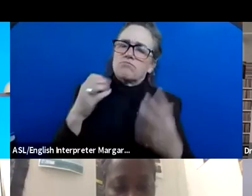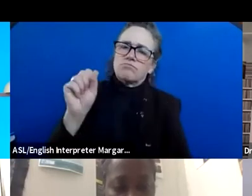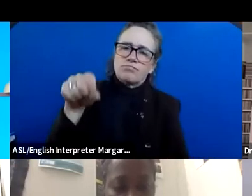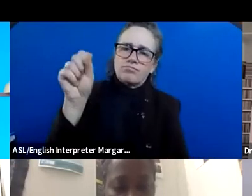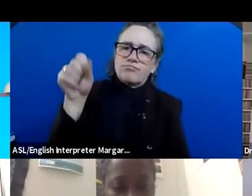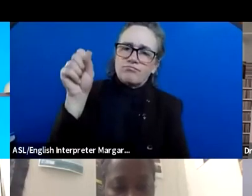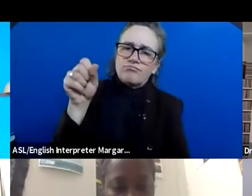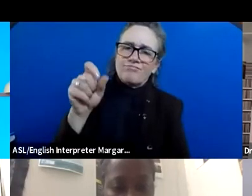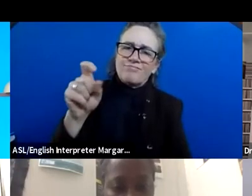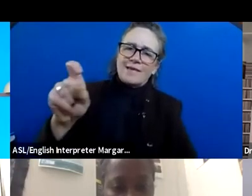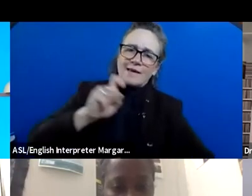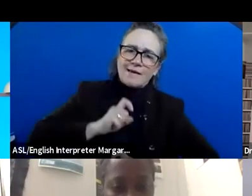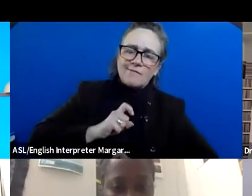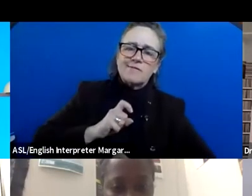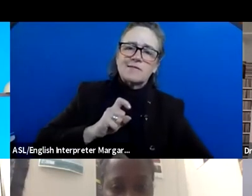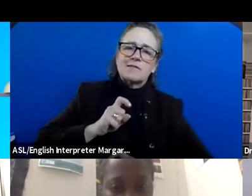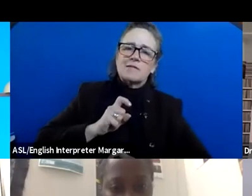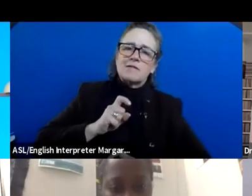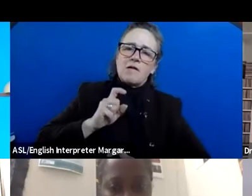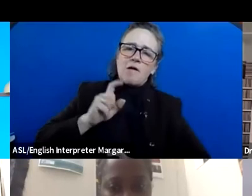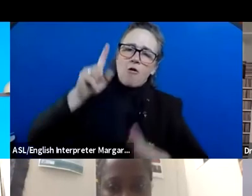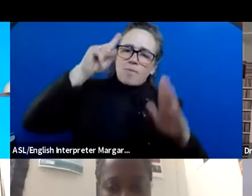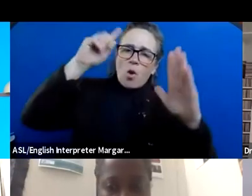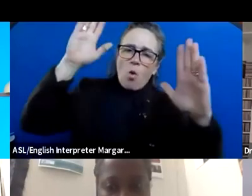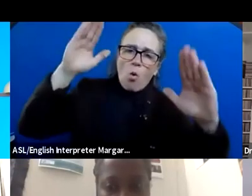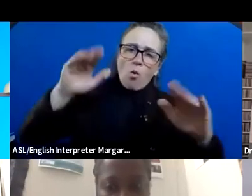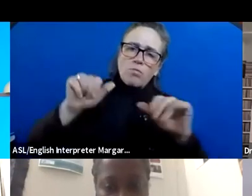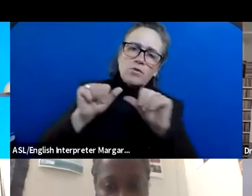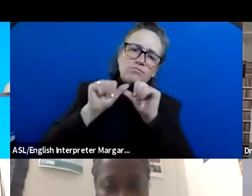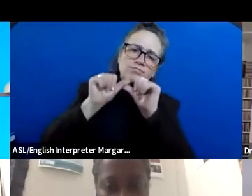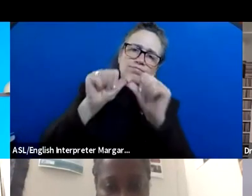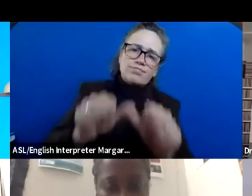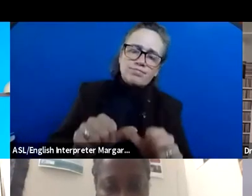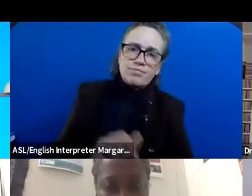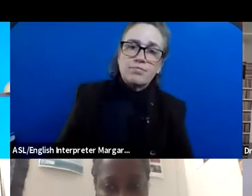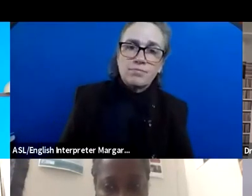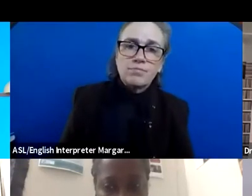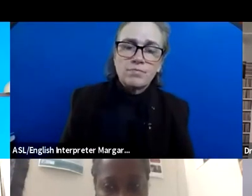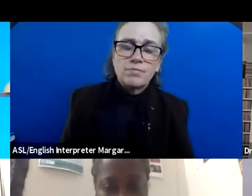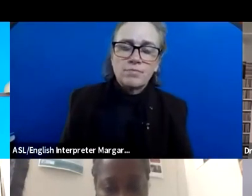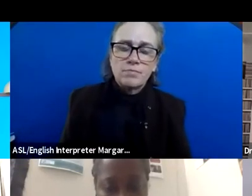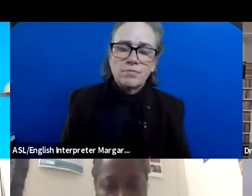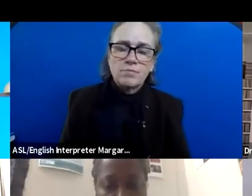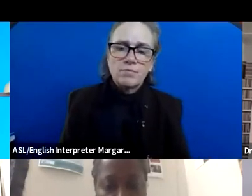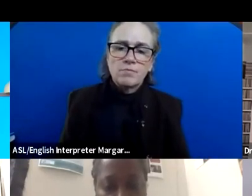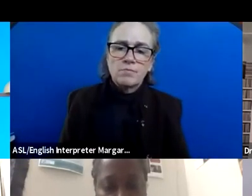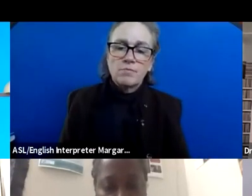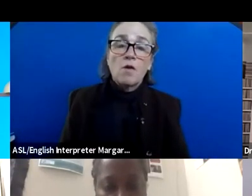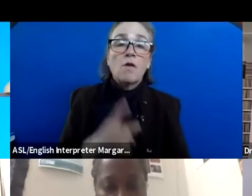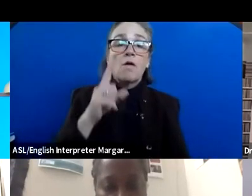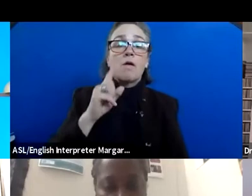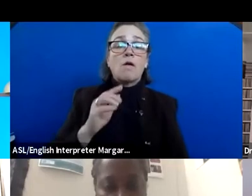y en nuestro propio país la gente negra pudo aguantar la